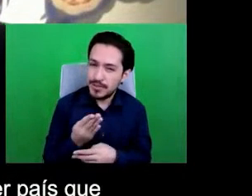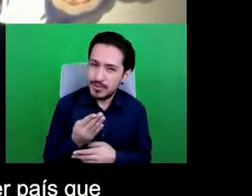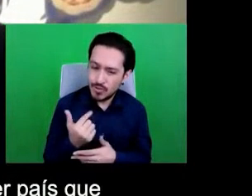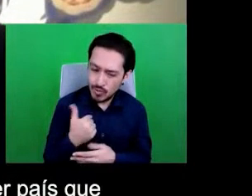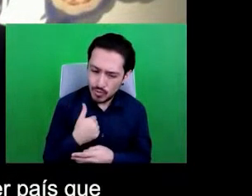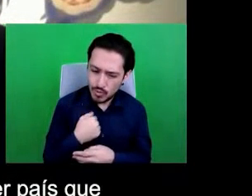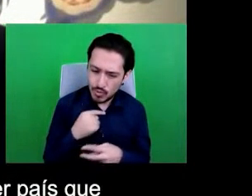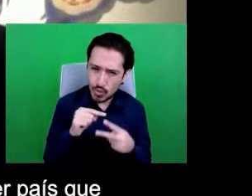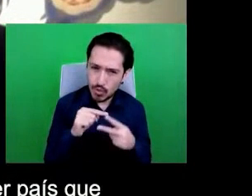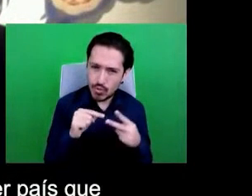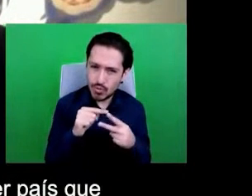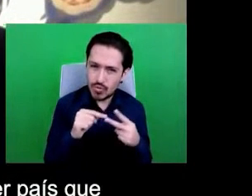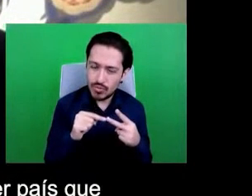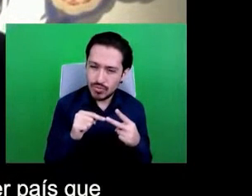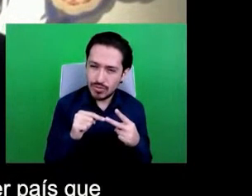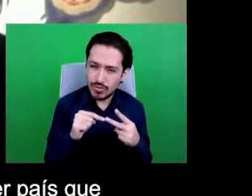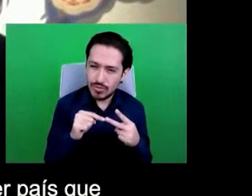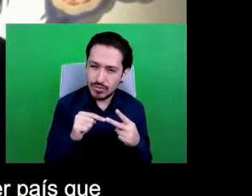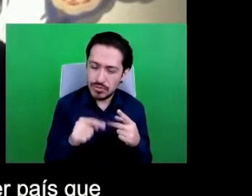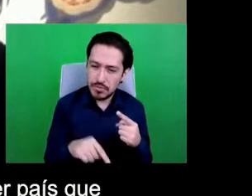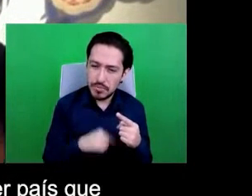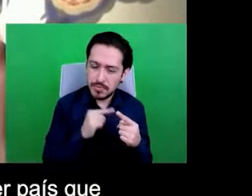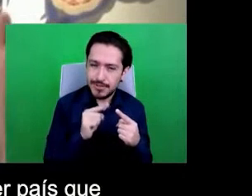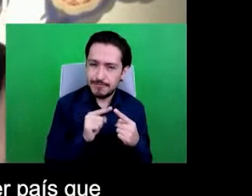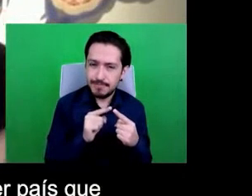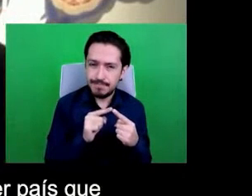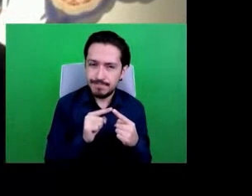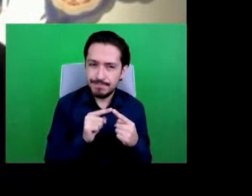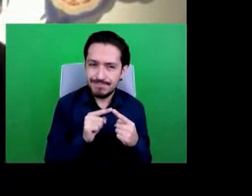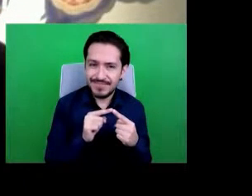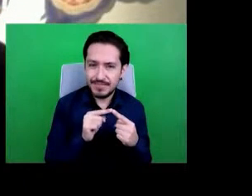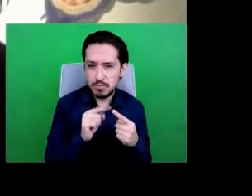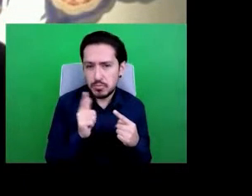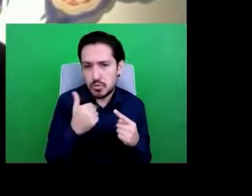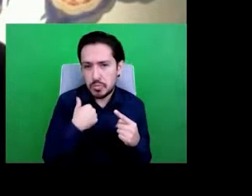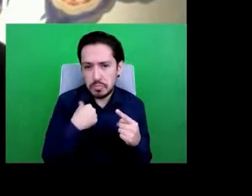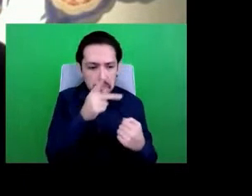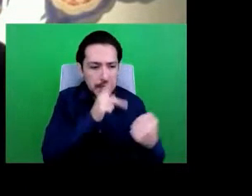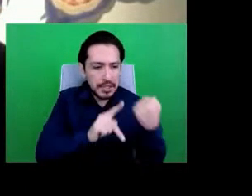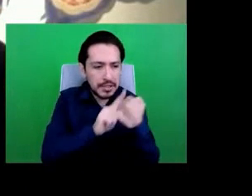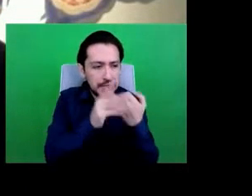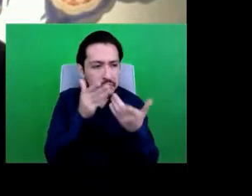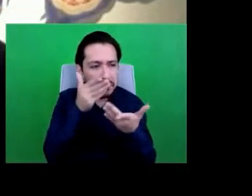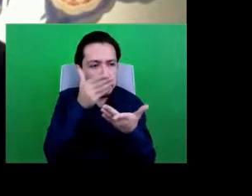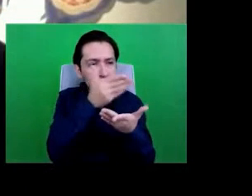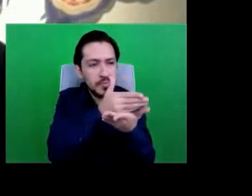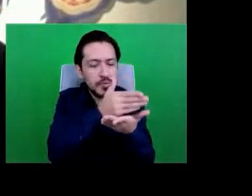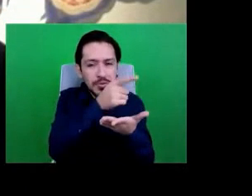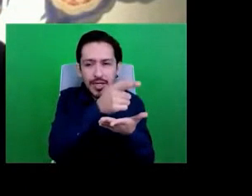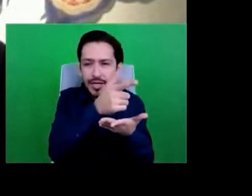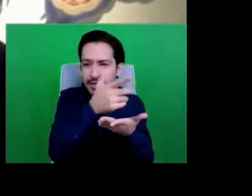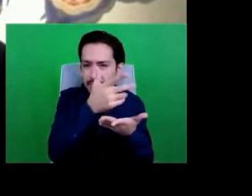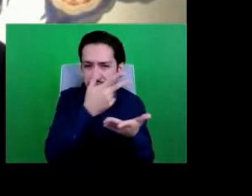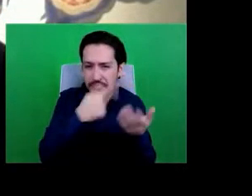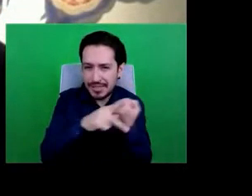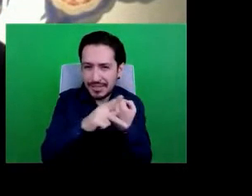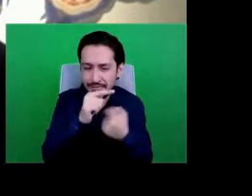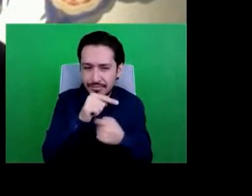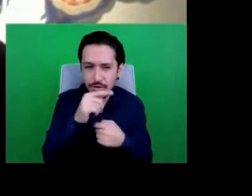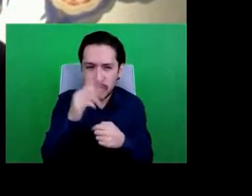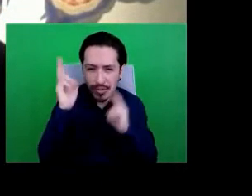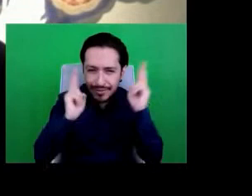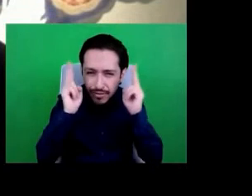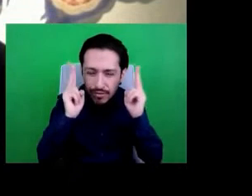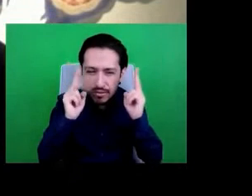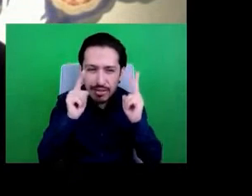cosas. Primero, en cualquier país que yo visite en el mundo, las personas dicen, nuestro sistema educativo se está enfocando en